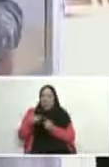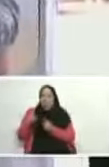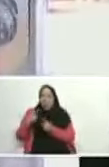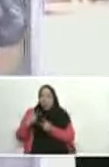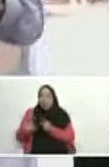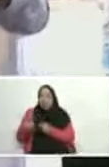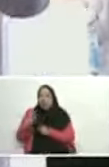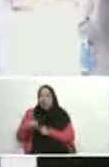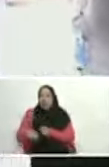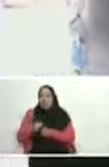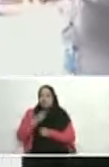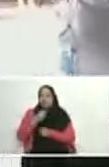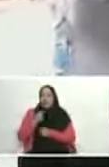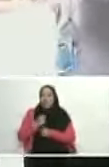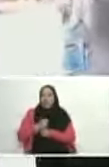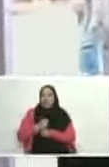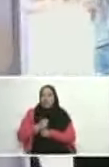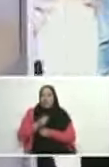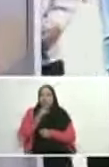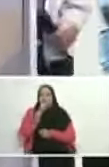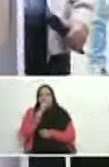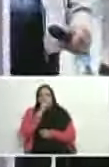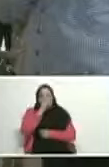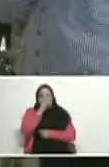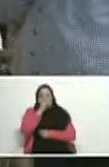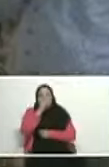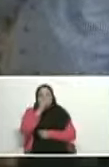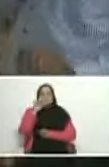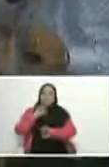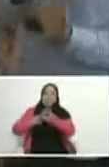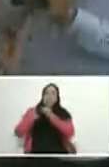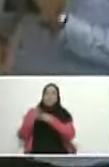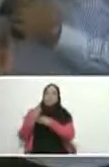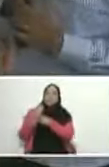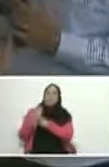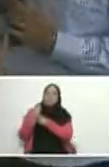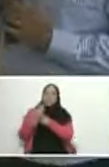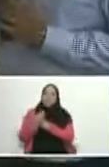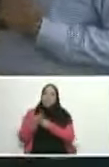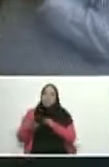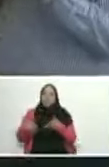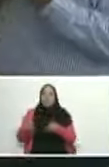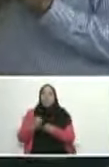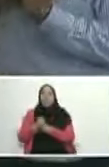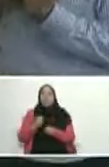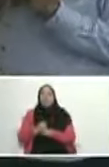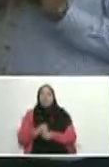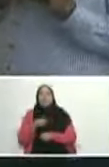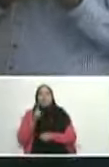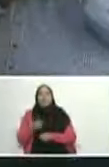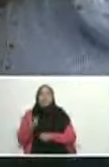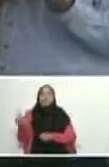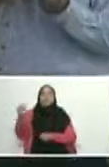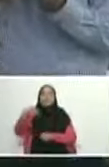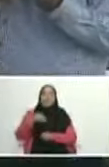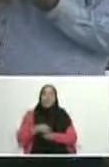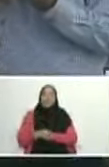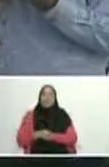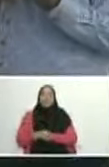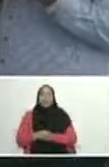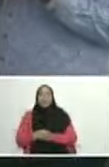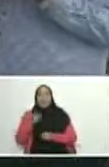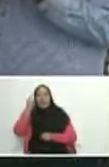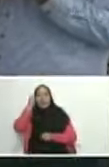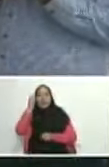que lo protege es la que hago yo. Ah, eso queda uno cruzado con eso. ¿Ah? Pero yo le voy a dar un regalito a Cilia adelantado del Día de las